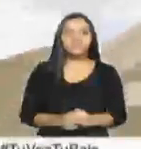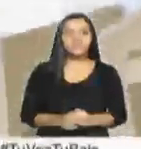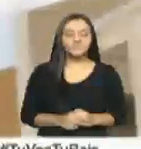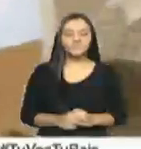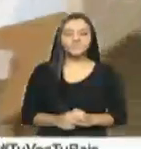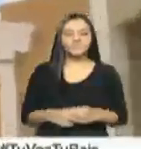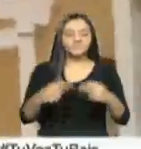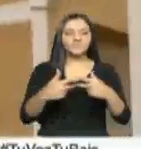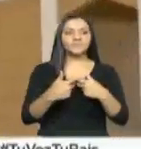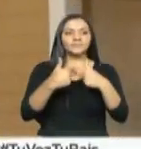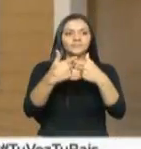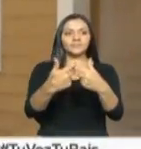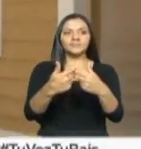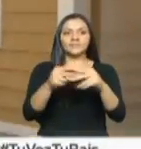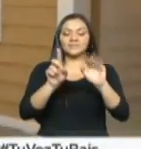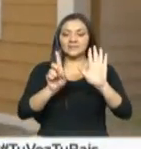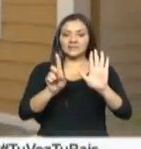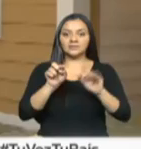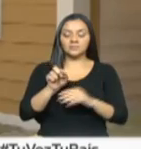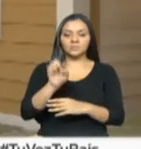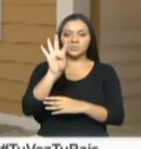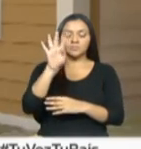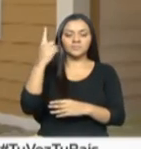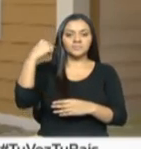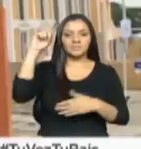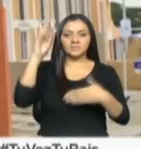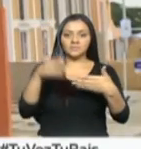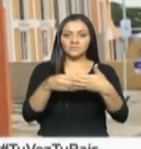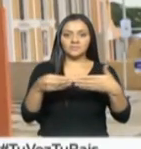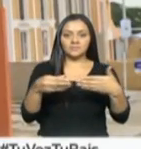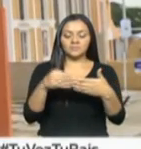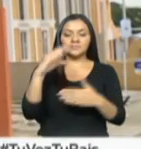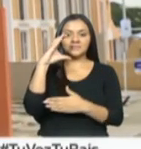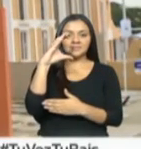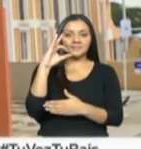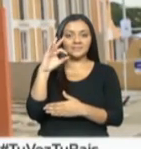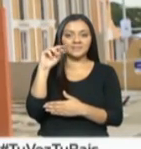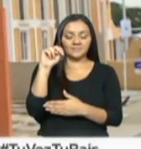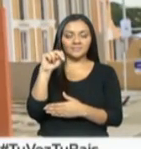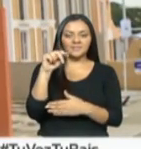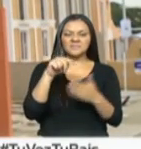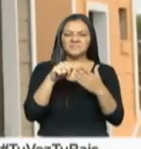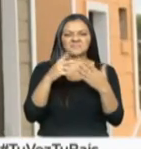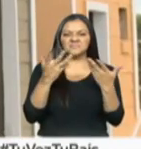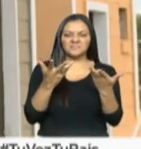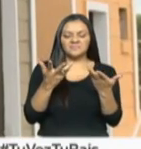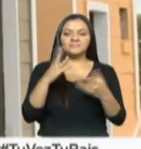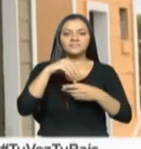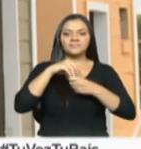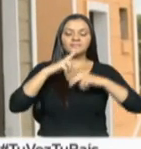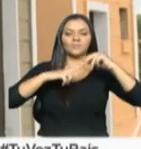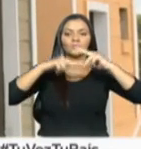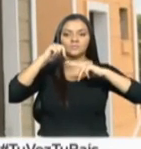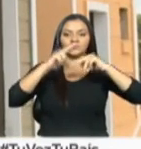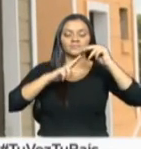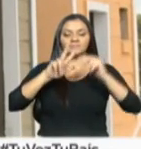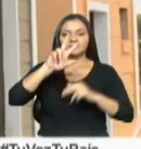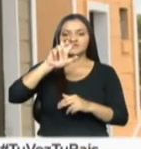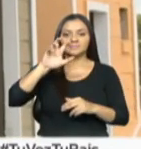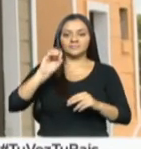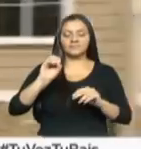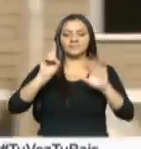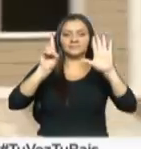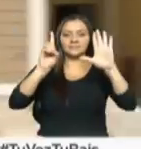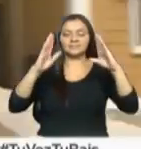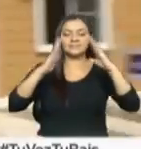Con un crédito por 6,4 millones de dólares, la Corporación Financiera Nacional CFN construirá 306